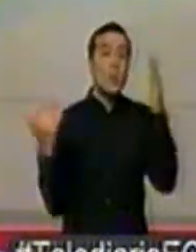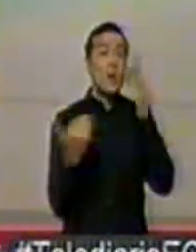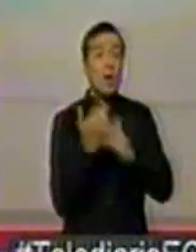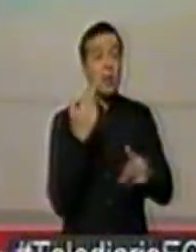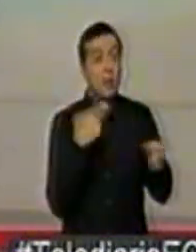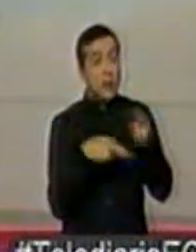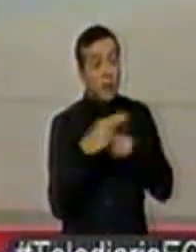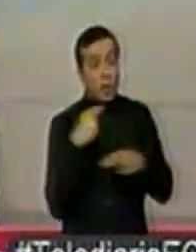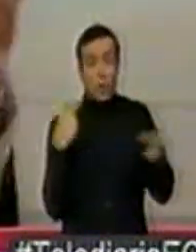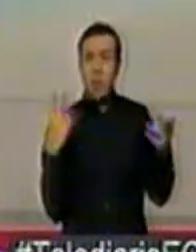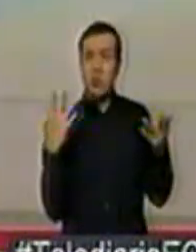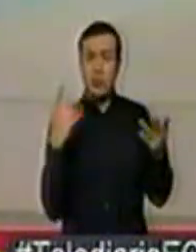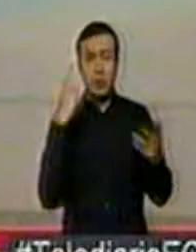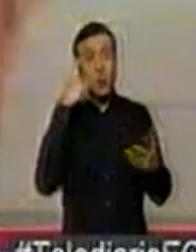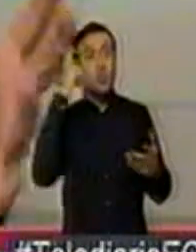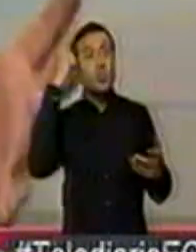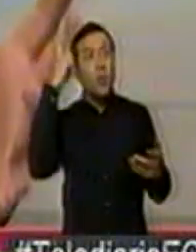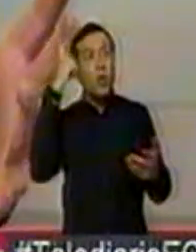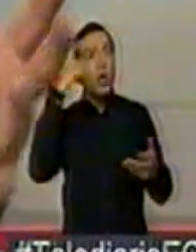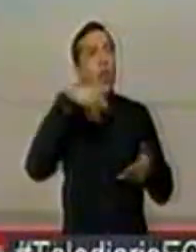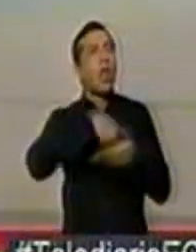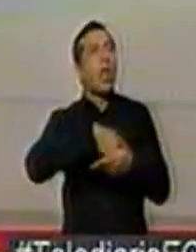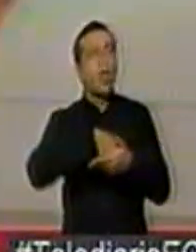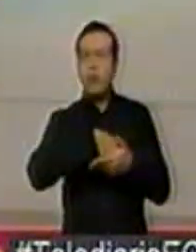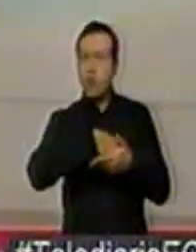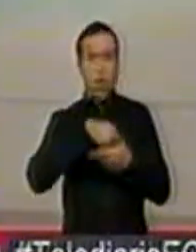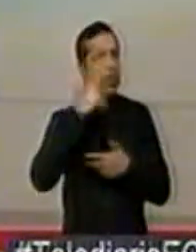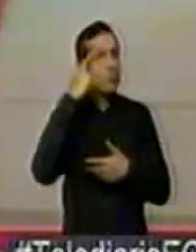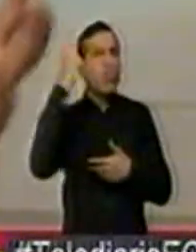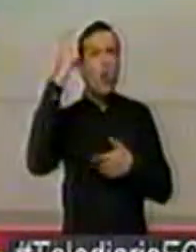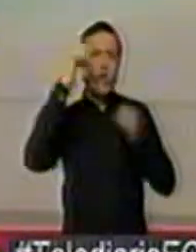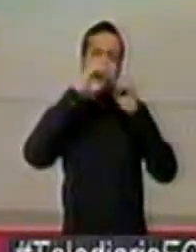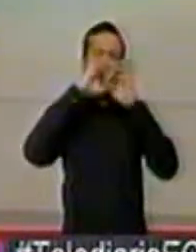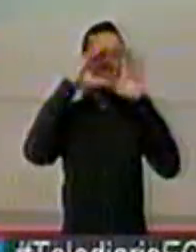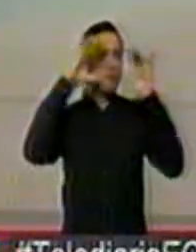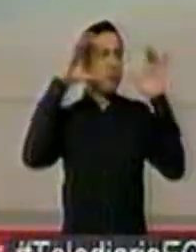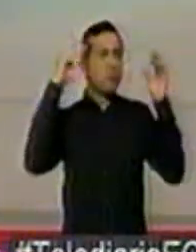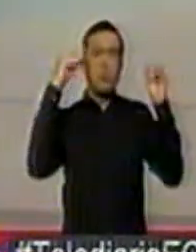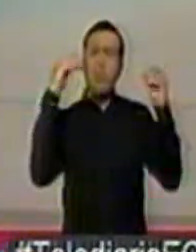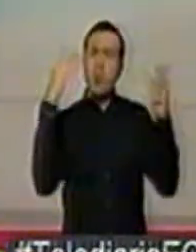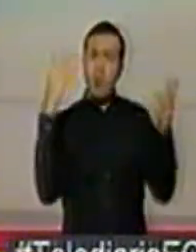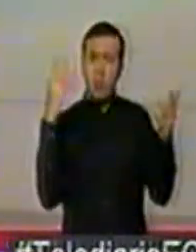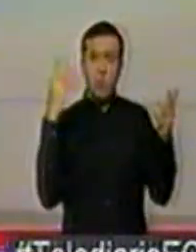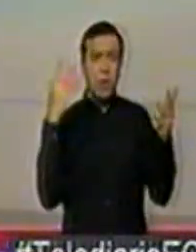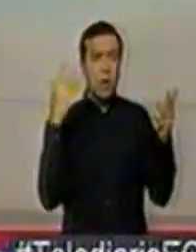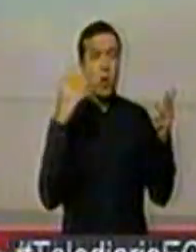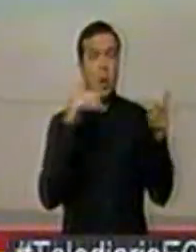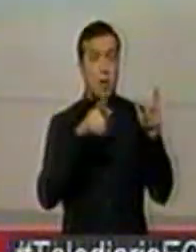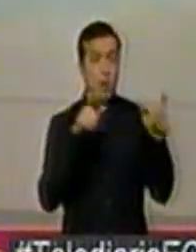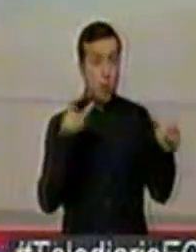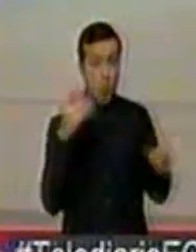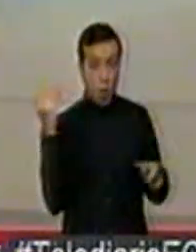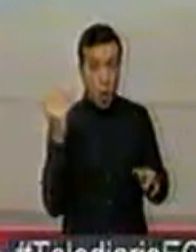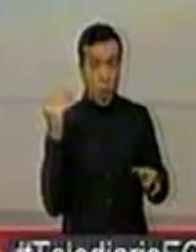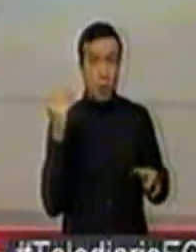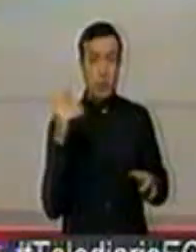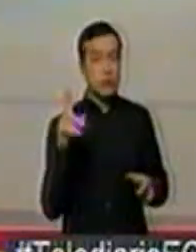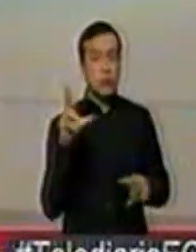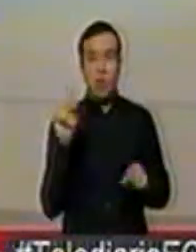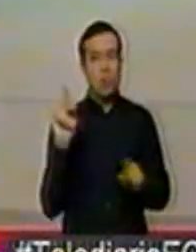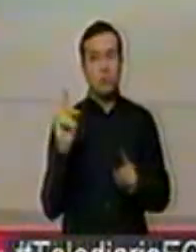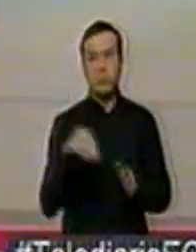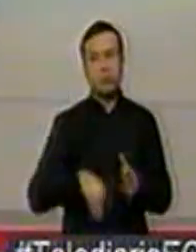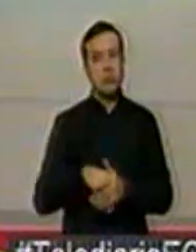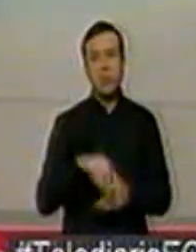los sueños no tienen límites y a los chicos ya los jóvenes ya los emprendedores no les podemos tener poner límites de ningunas